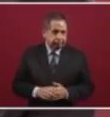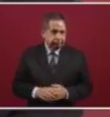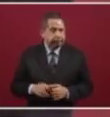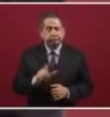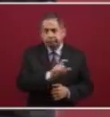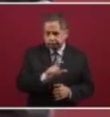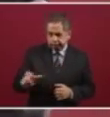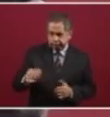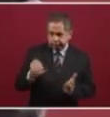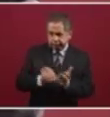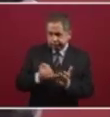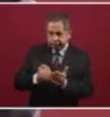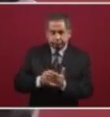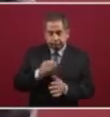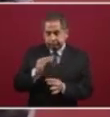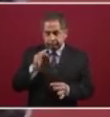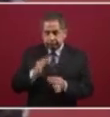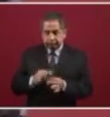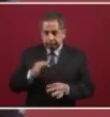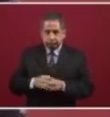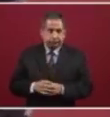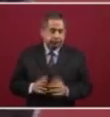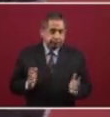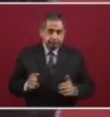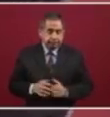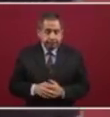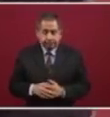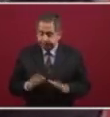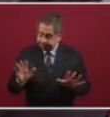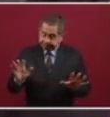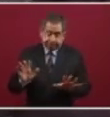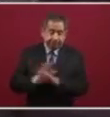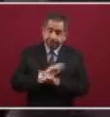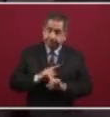paguen sus impuestos. Ya cambió